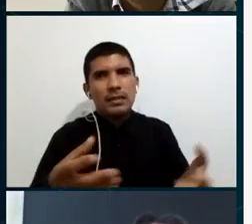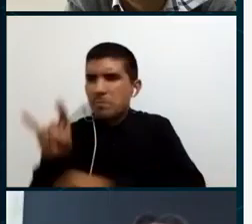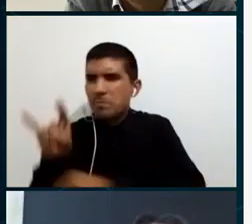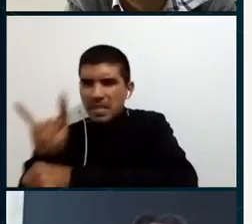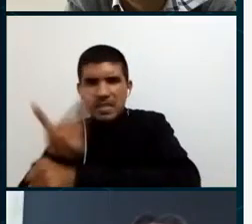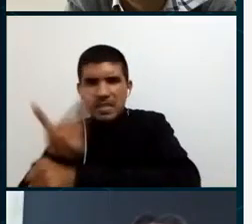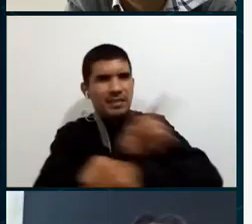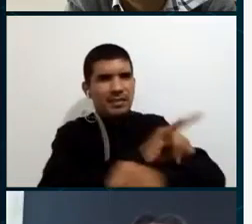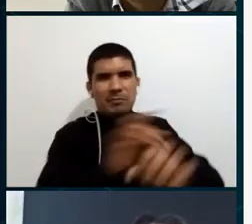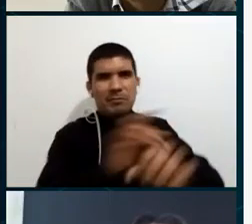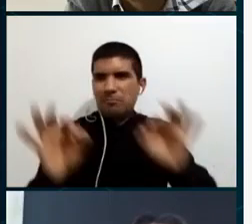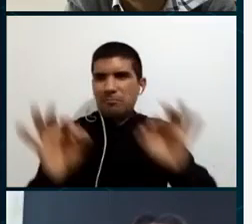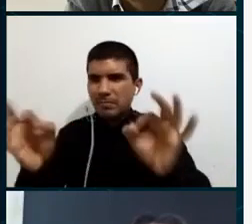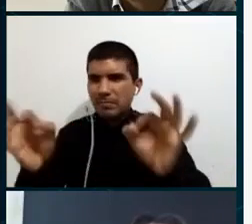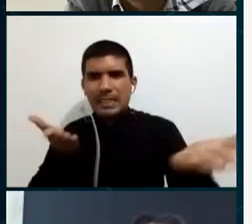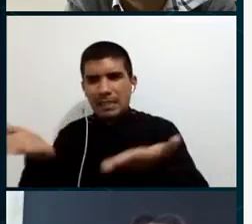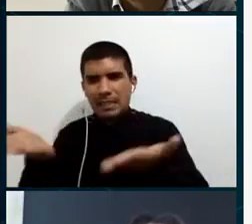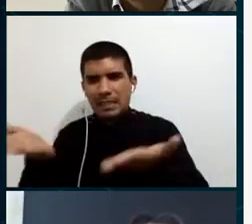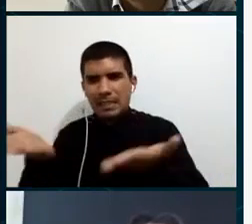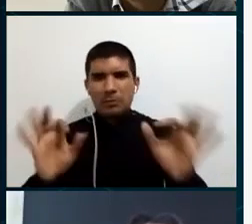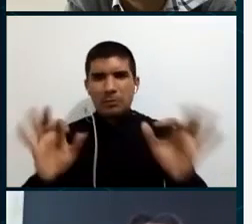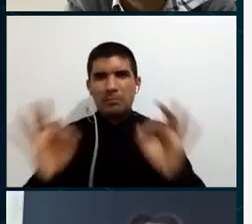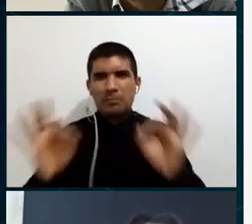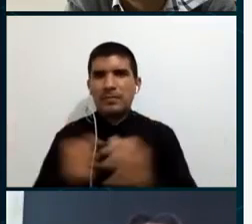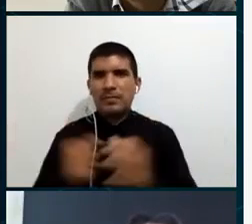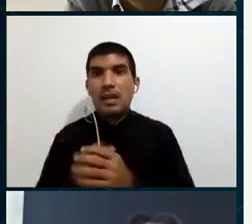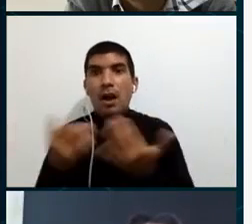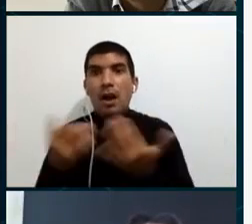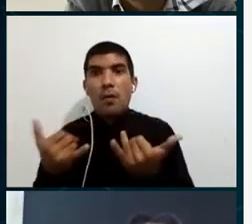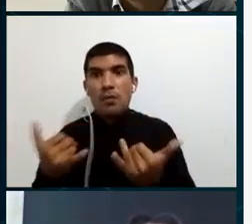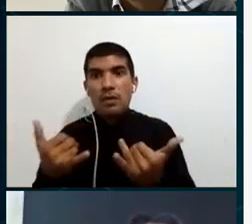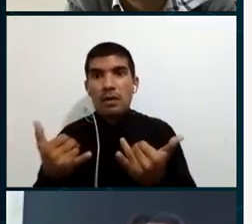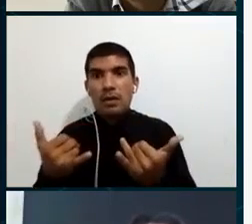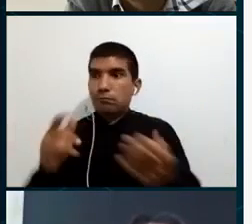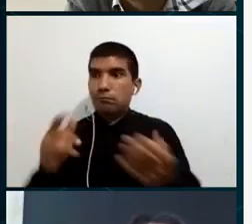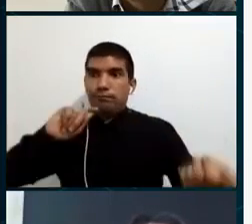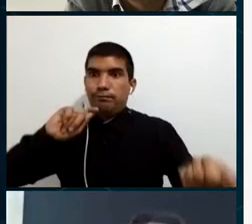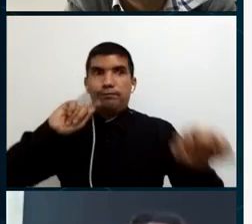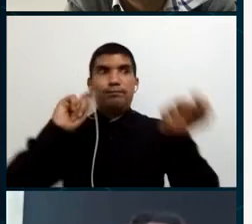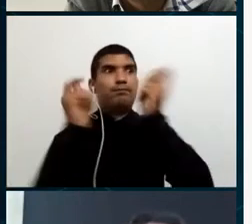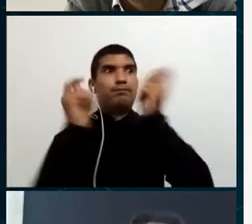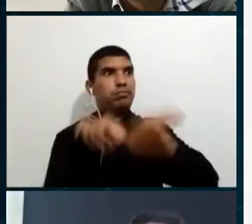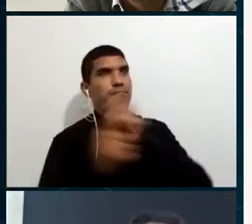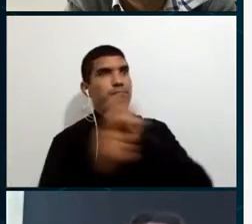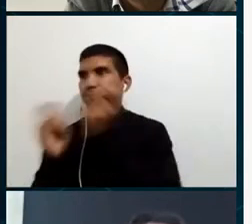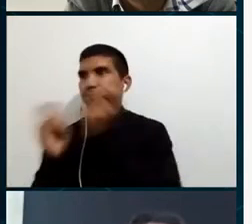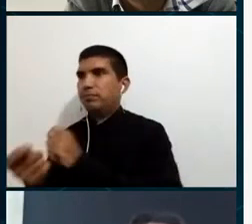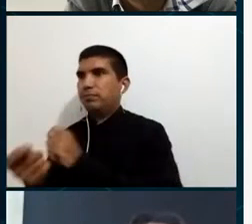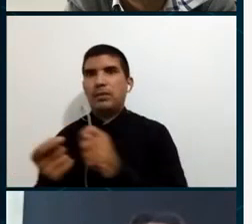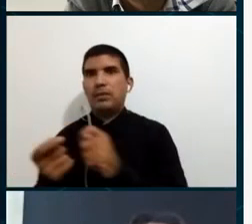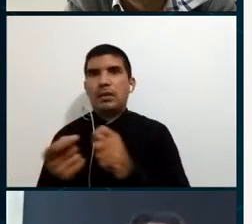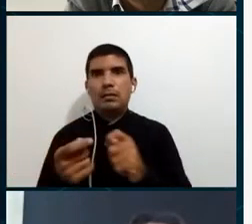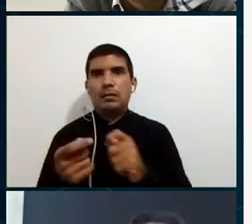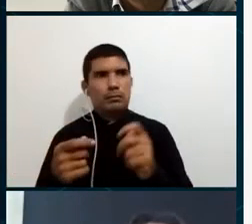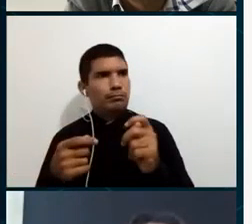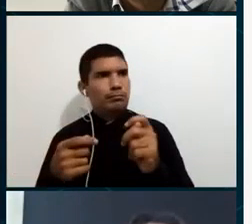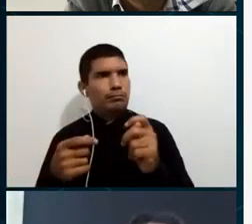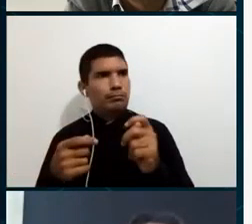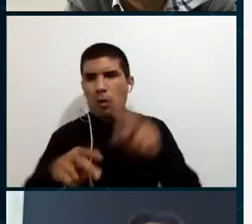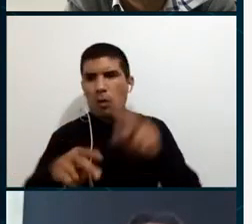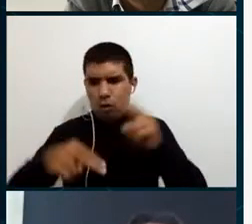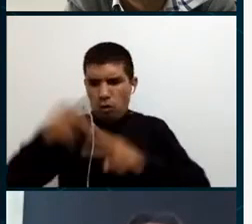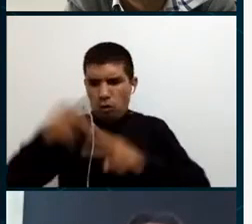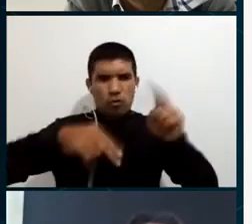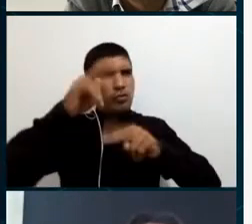Vivimos en un momento increíble donde está todo por construir y en EPM encontrar soluciones que hagan tu vida más